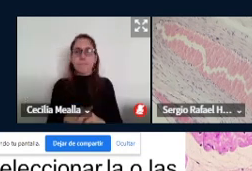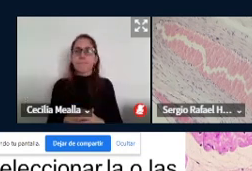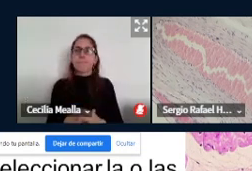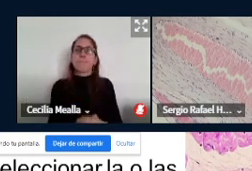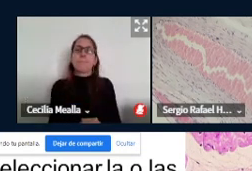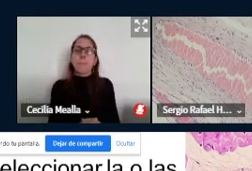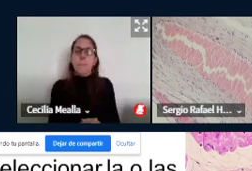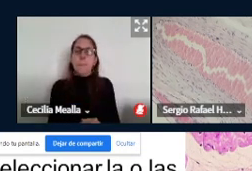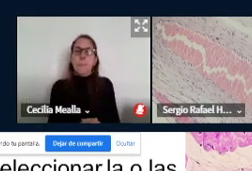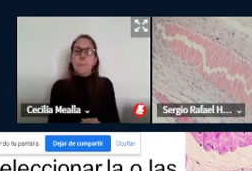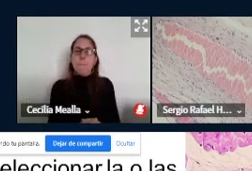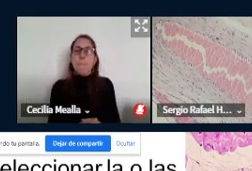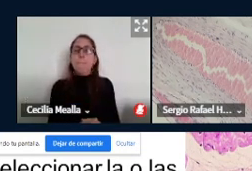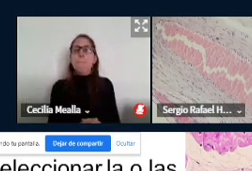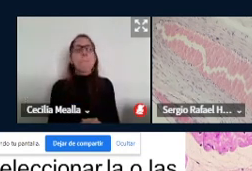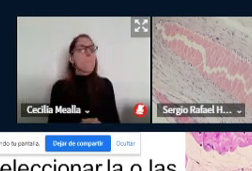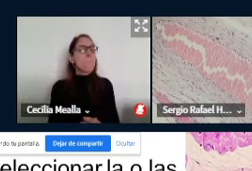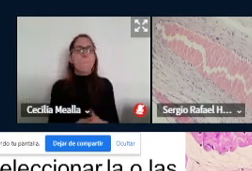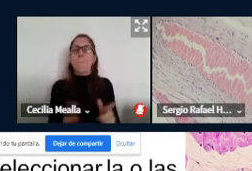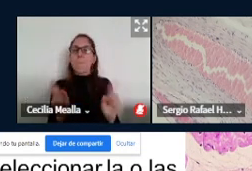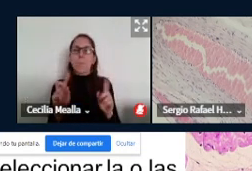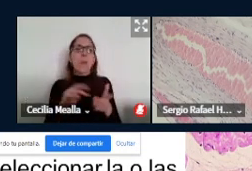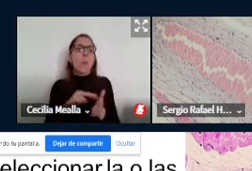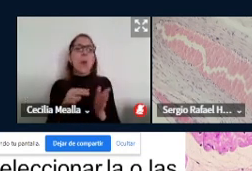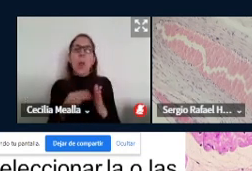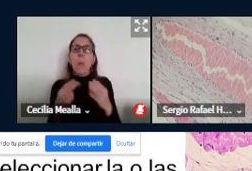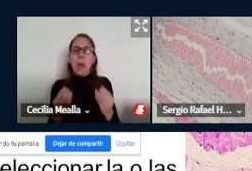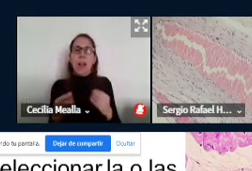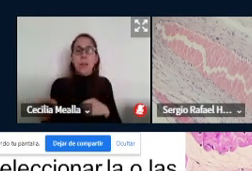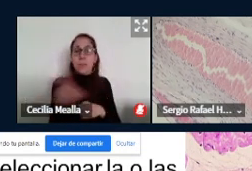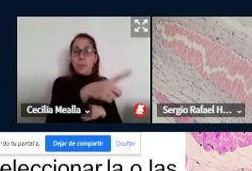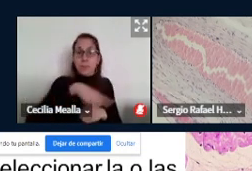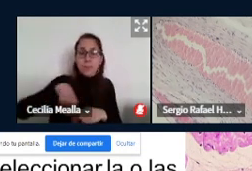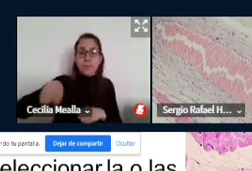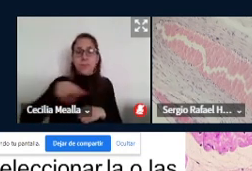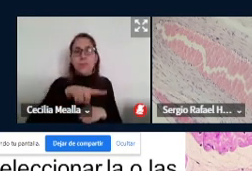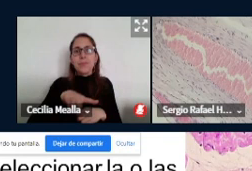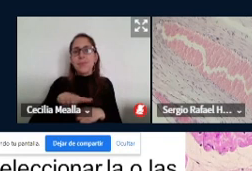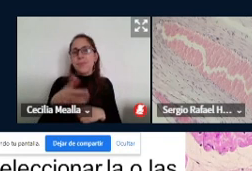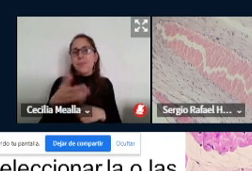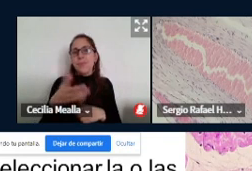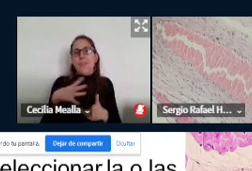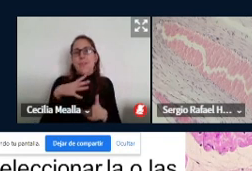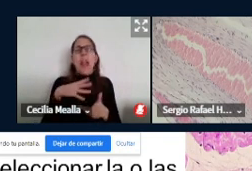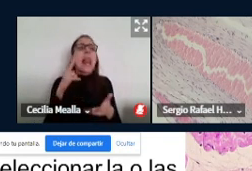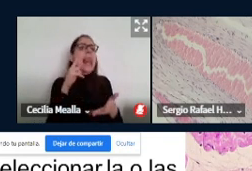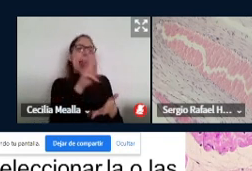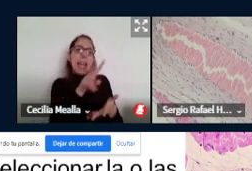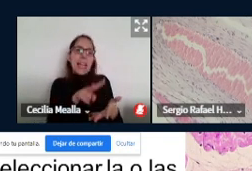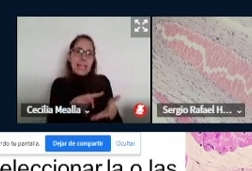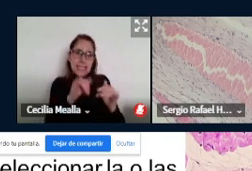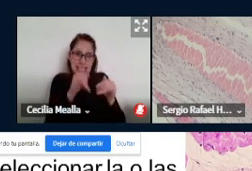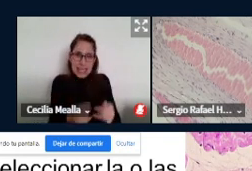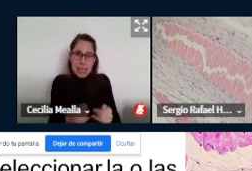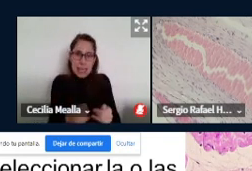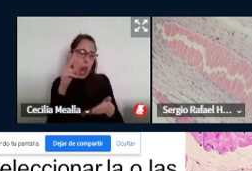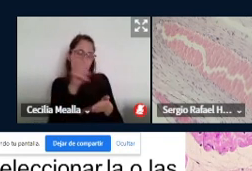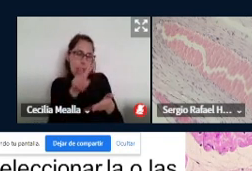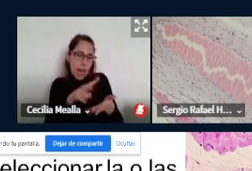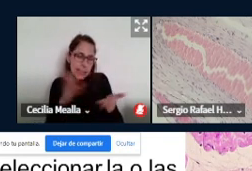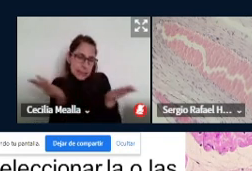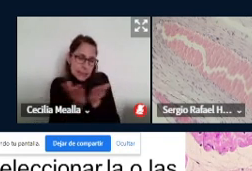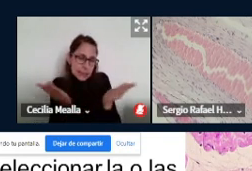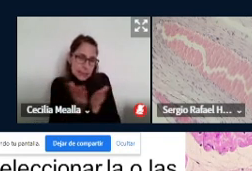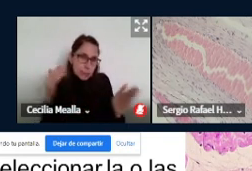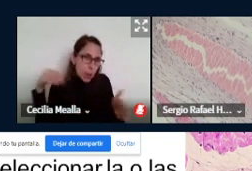oxidamos. No, ¿saben qué pasa? Es que ustedes todavía no han leído el tema, pero no lo han estudiado. Y a